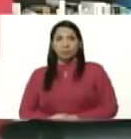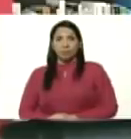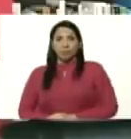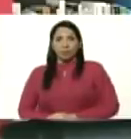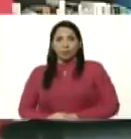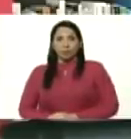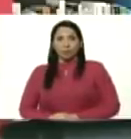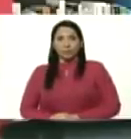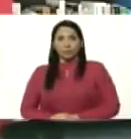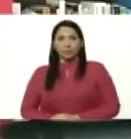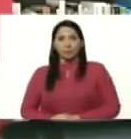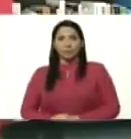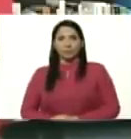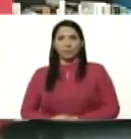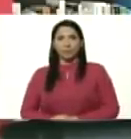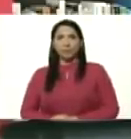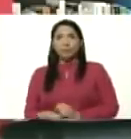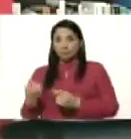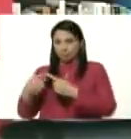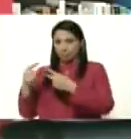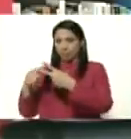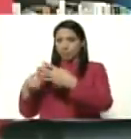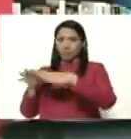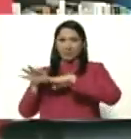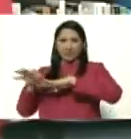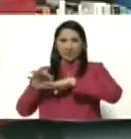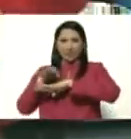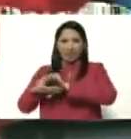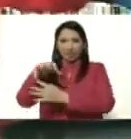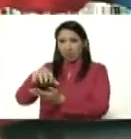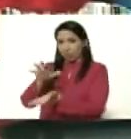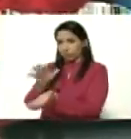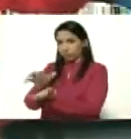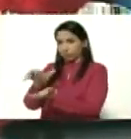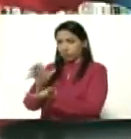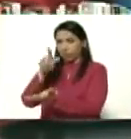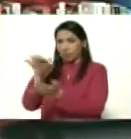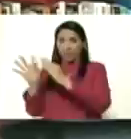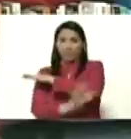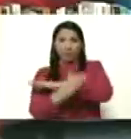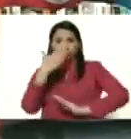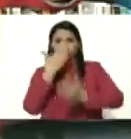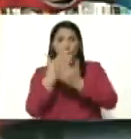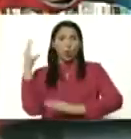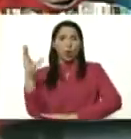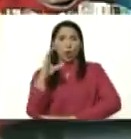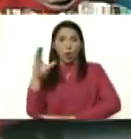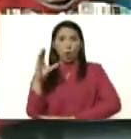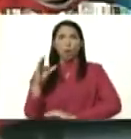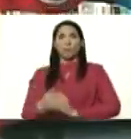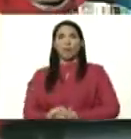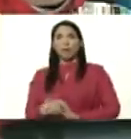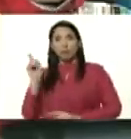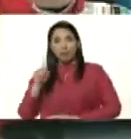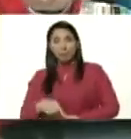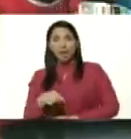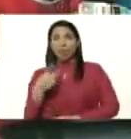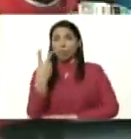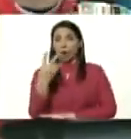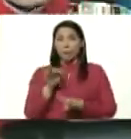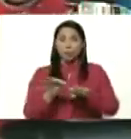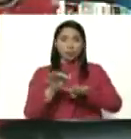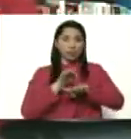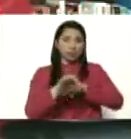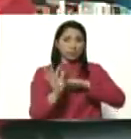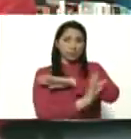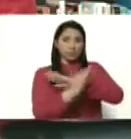de Margarita, Coche, Cubagua, Nueva Esparta. Y en la frontera con Colombia, en los dos municipios fronterizos, que